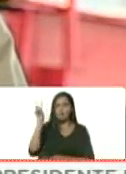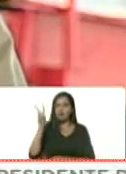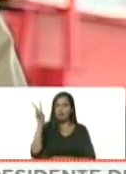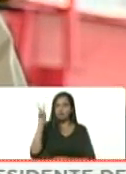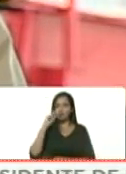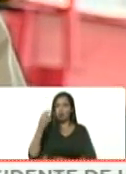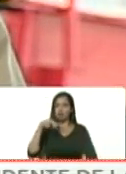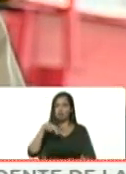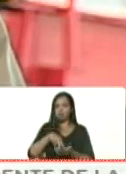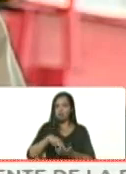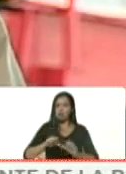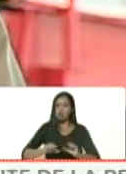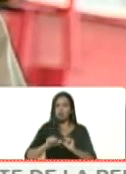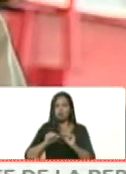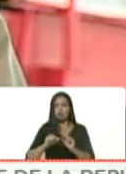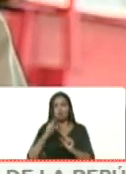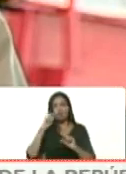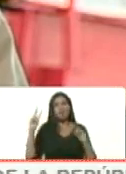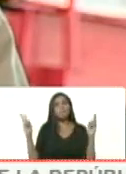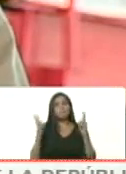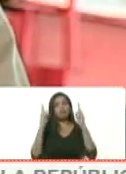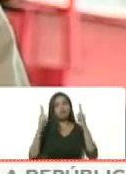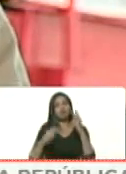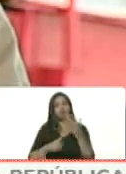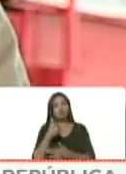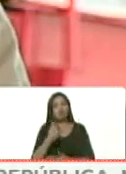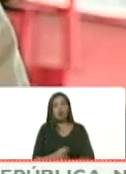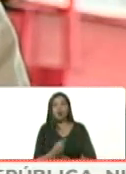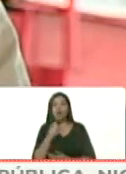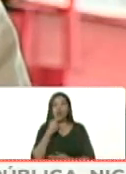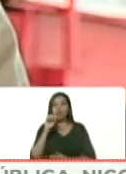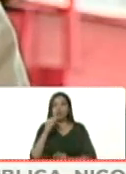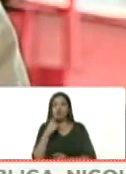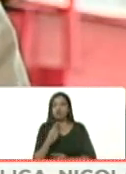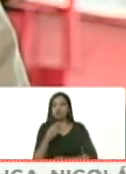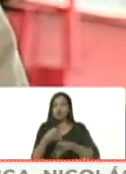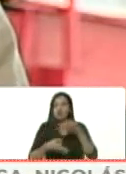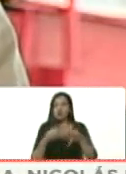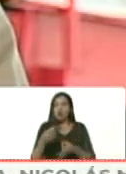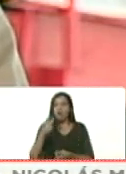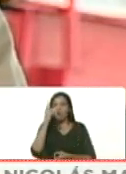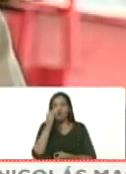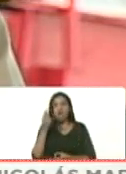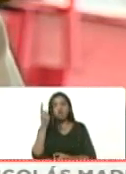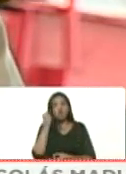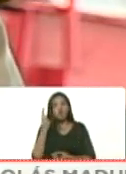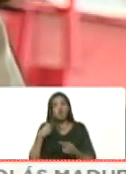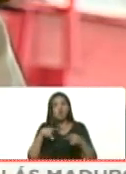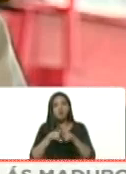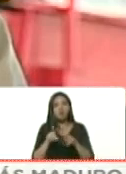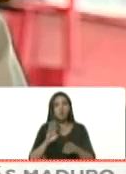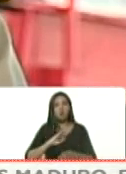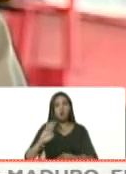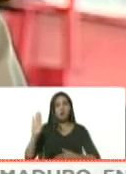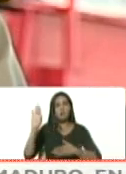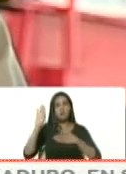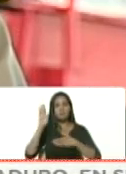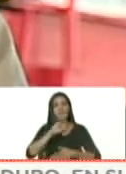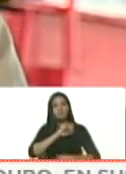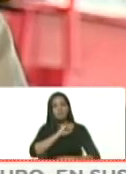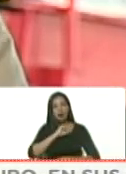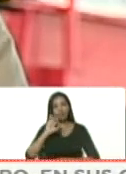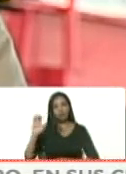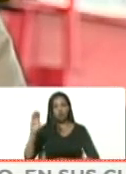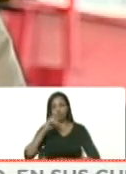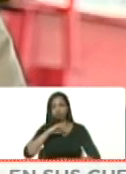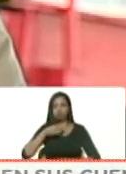de pie y victorioso. Eso nos dice, muchachos y muchachas de Venezuela, compatriotas, que Venezuela